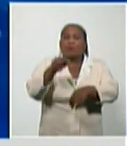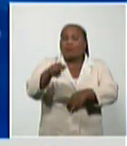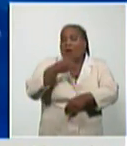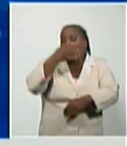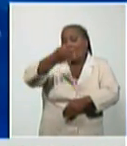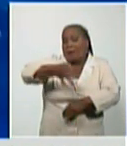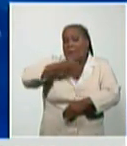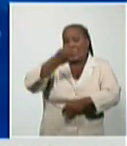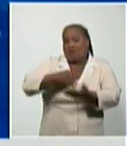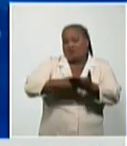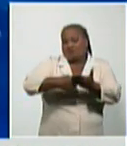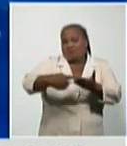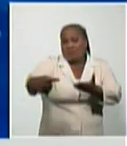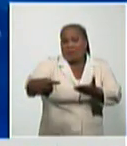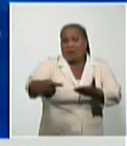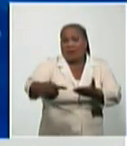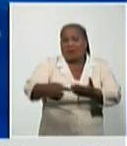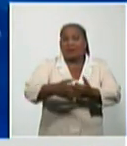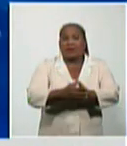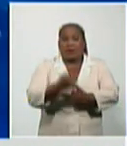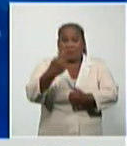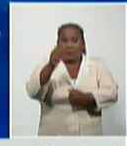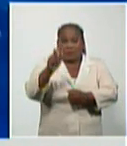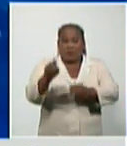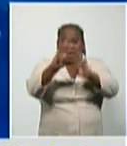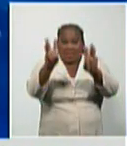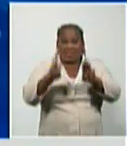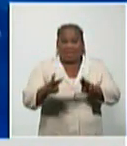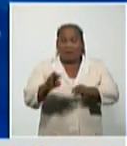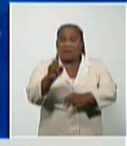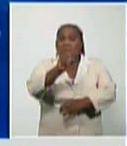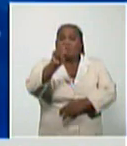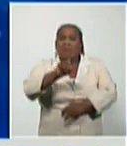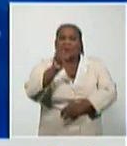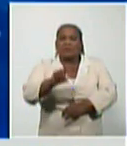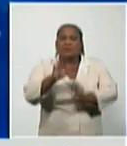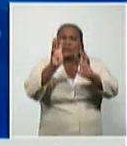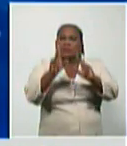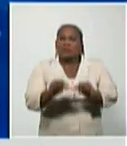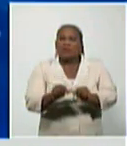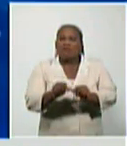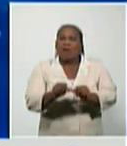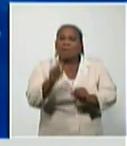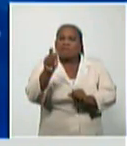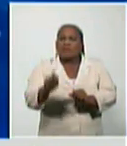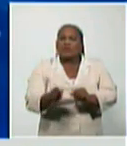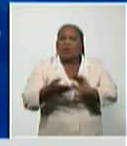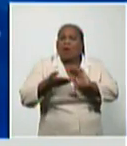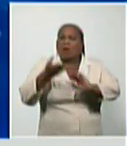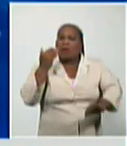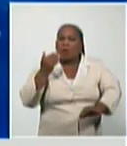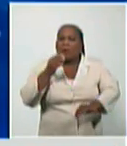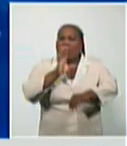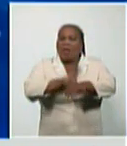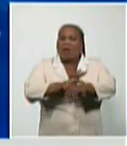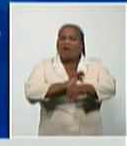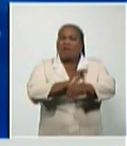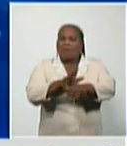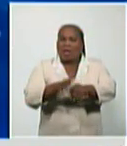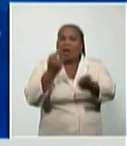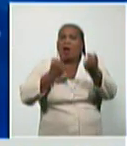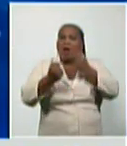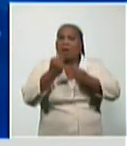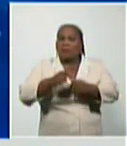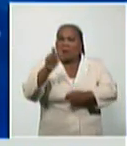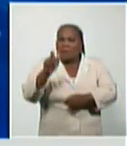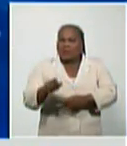La pregunta de un internauta: en la cifra de recuperados que se ofrece, doctor, cada día, ¿existen personas con